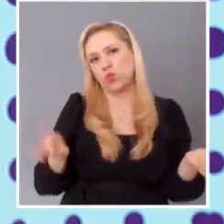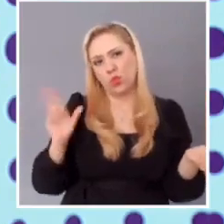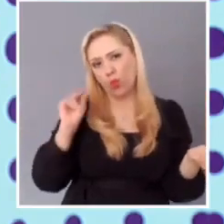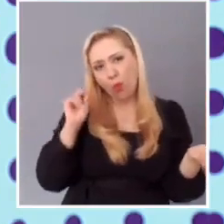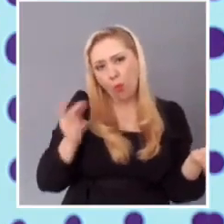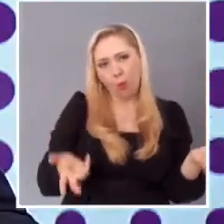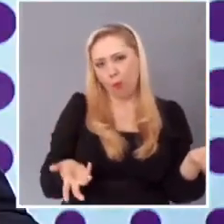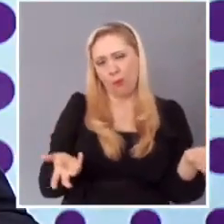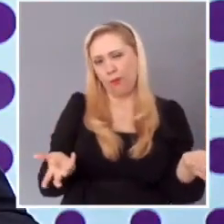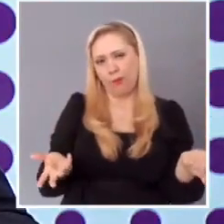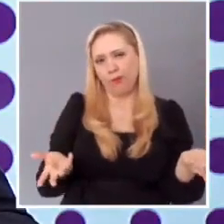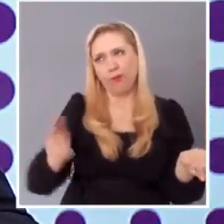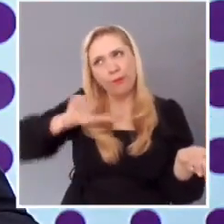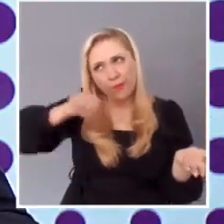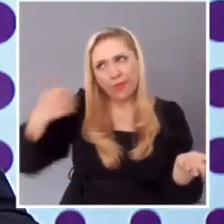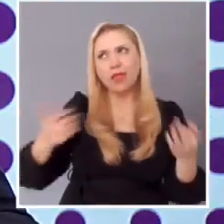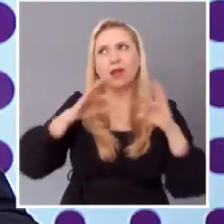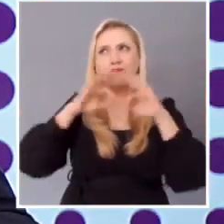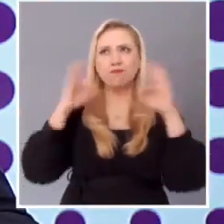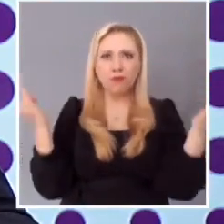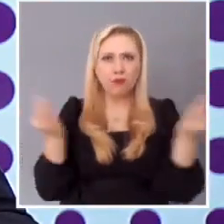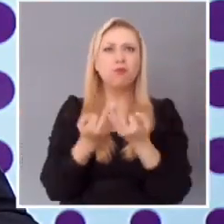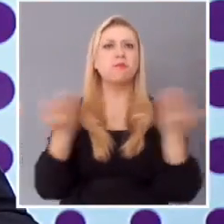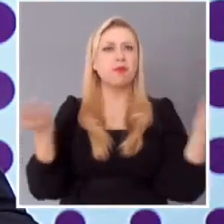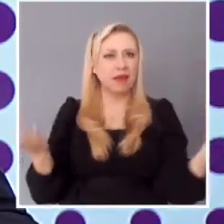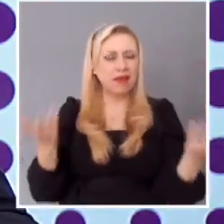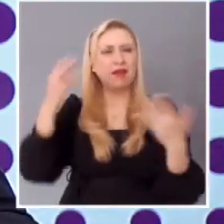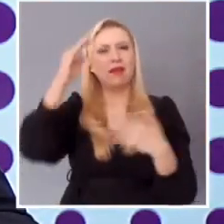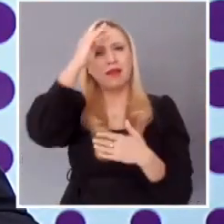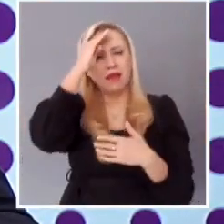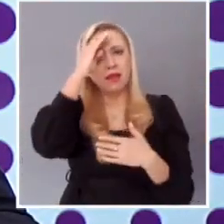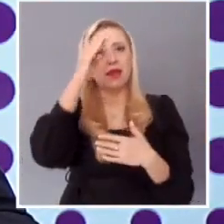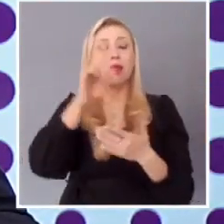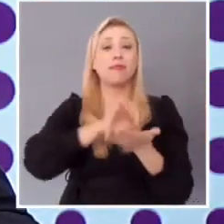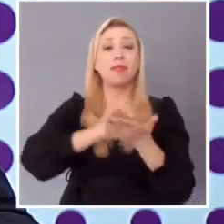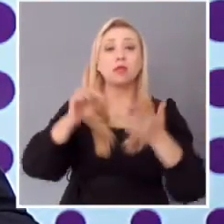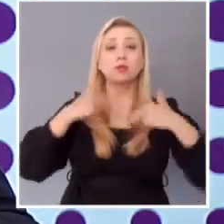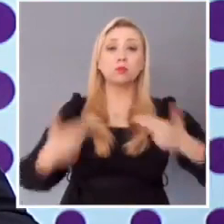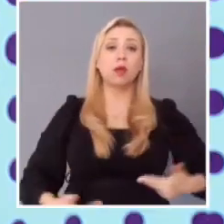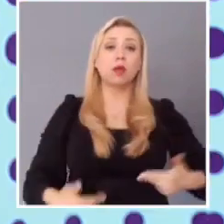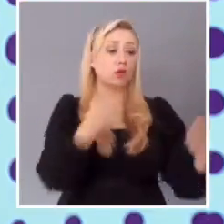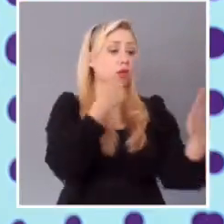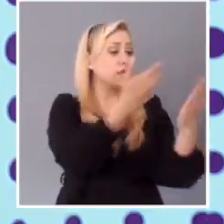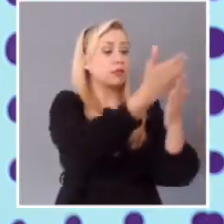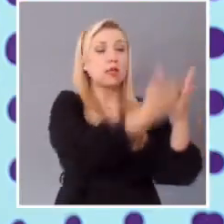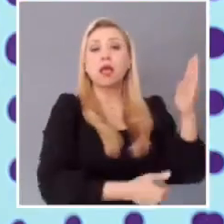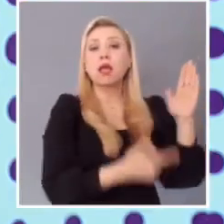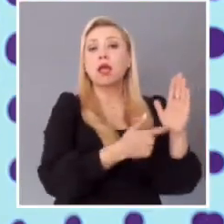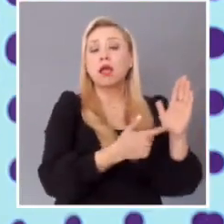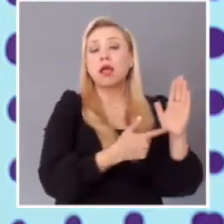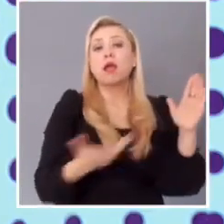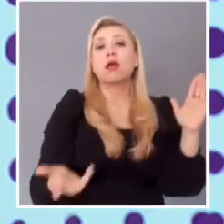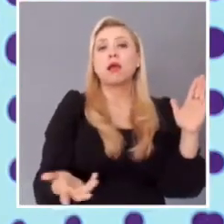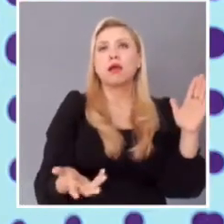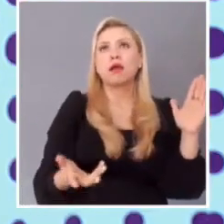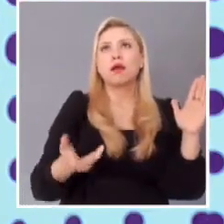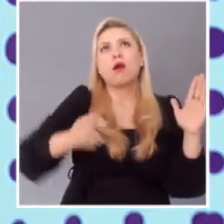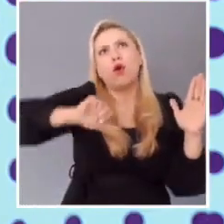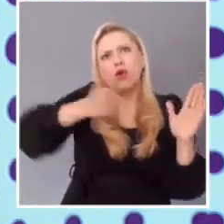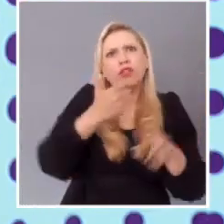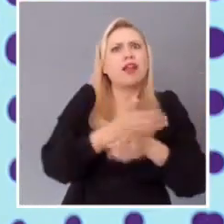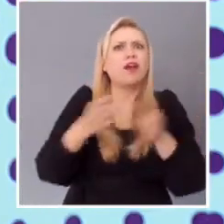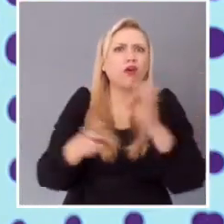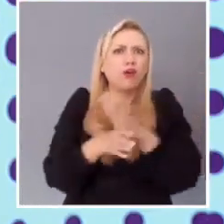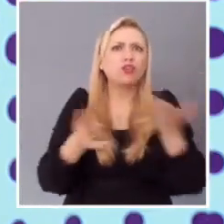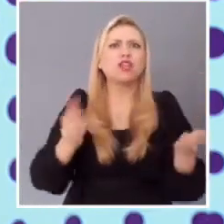va otra. Entonces, también el modelo de derechos humanos busca, como decía hace rato, pues como ver qué más hay en el entorno, ¿no? Dónde más se